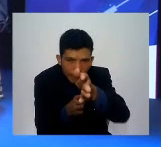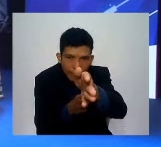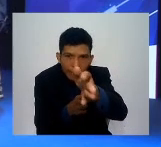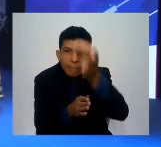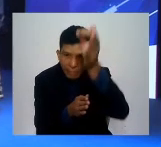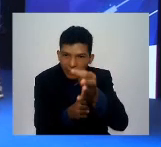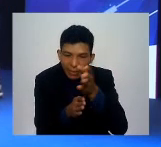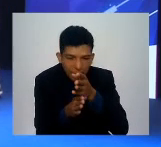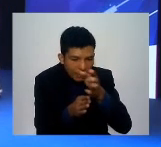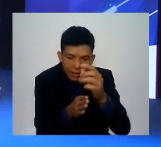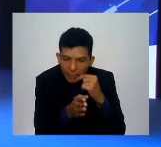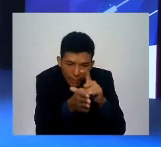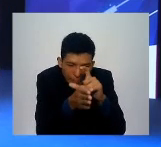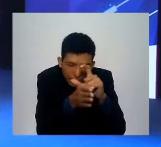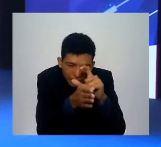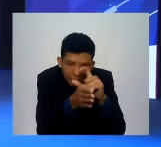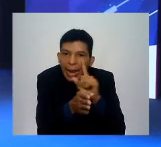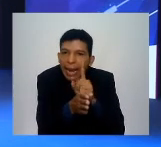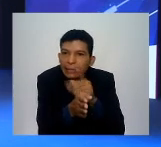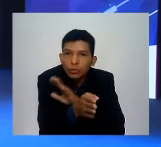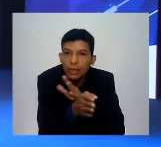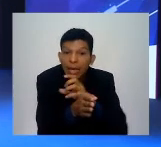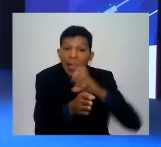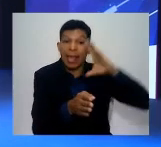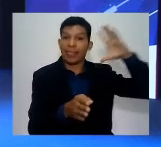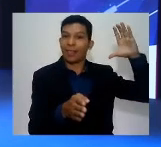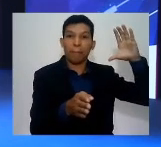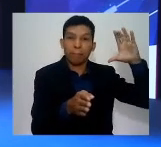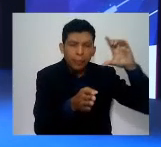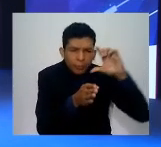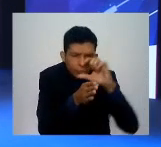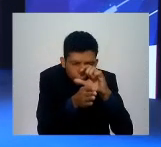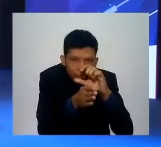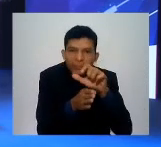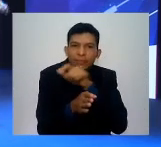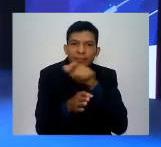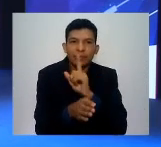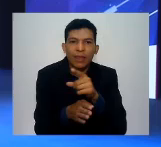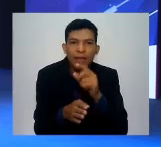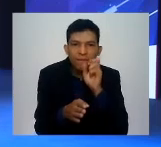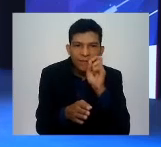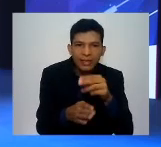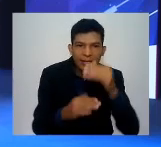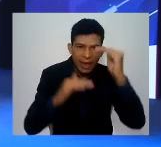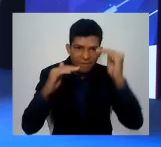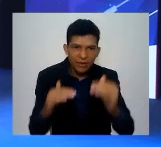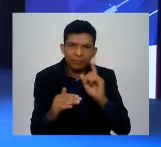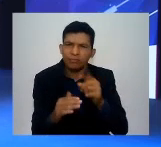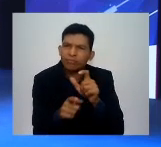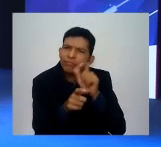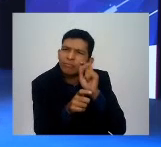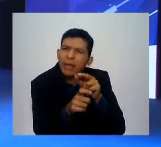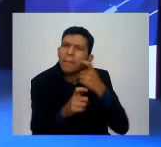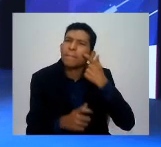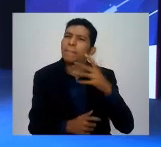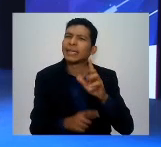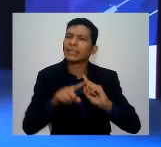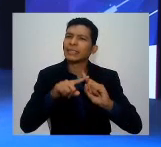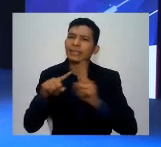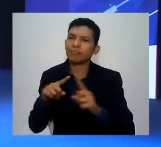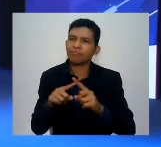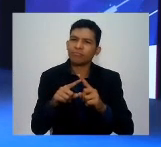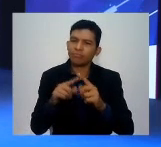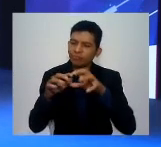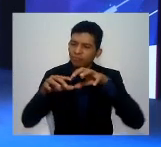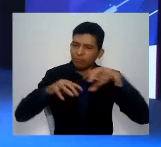son, pues por ejemplo, el cronómetro de tiro en el básquetbol fue súper importante para ayudar a definir si los lanzamientos habían